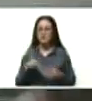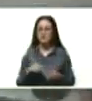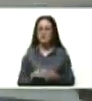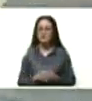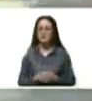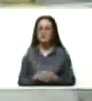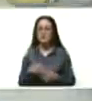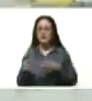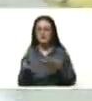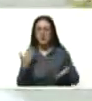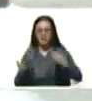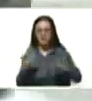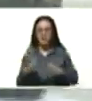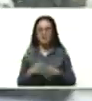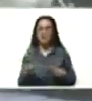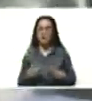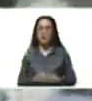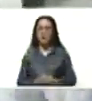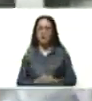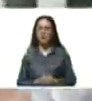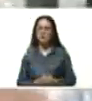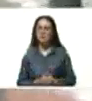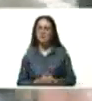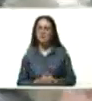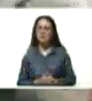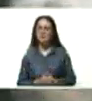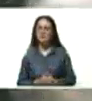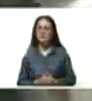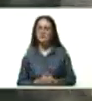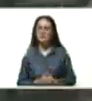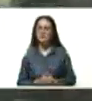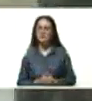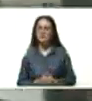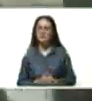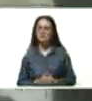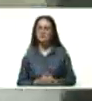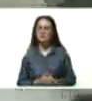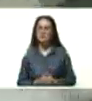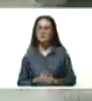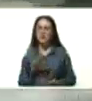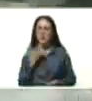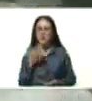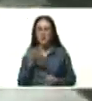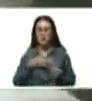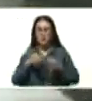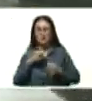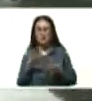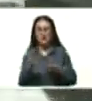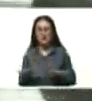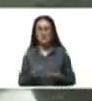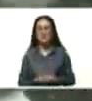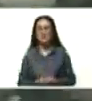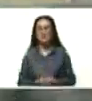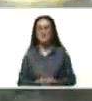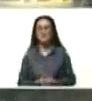desarman todo, hacen todo, pues. ¿Ah? Mantenimiento mayor interno. Dale el micrófono a Luis, ¿qué me puedes explicar, Luis?